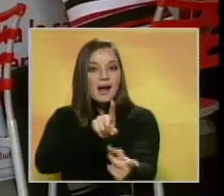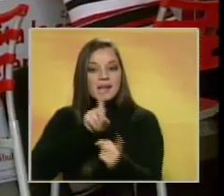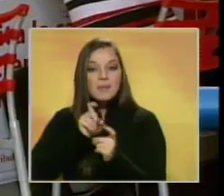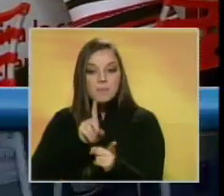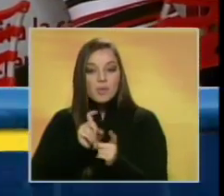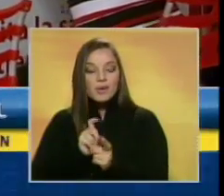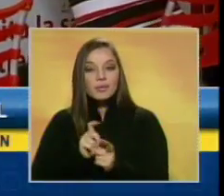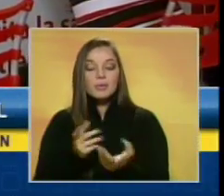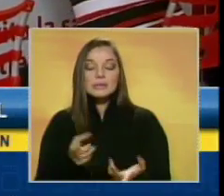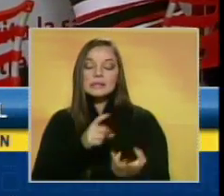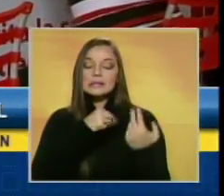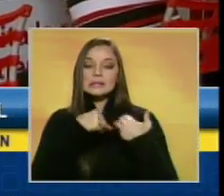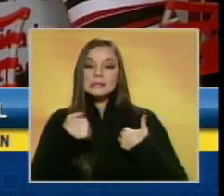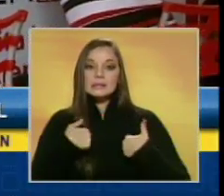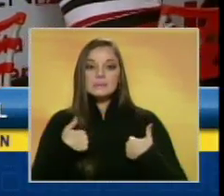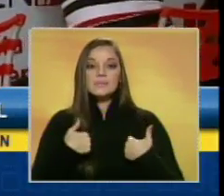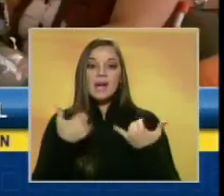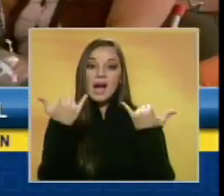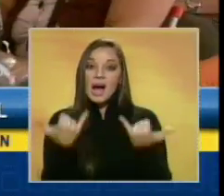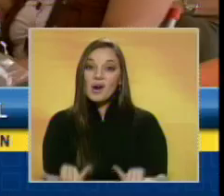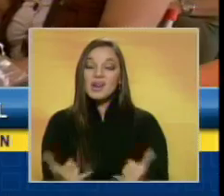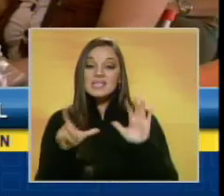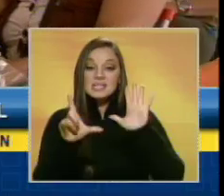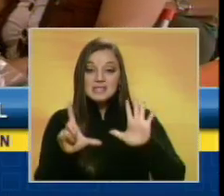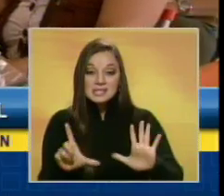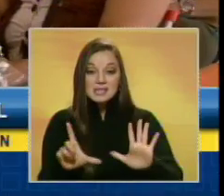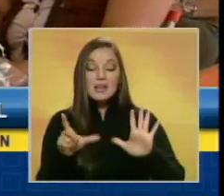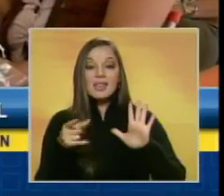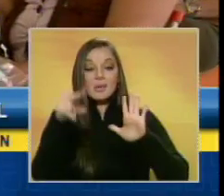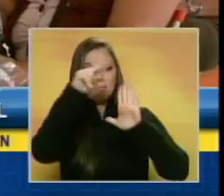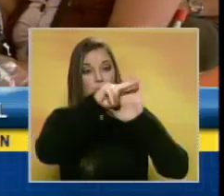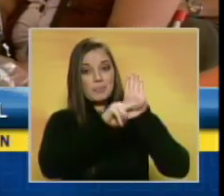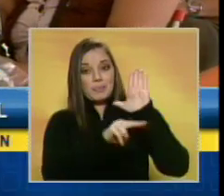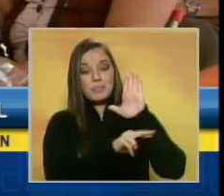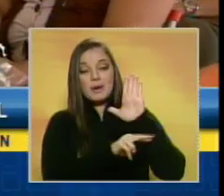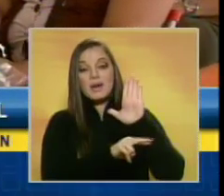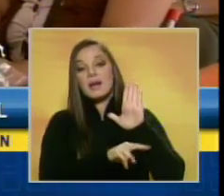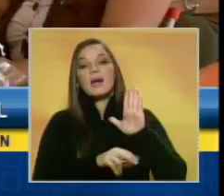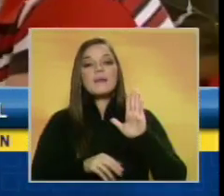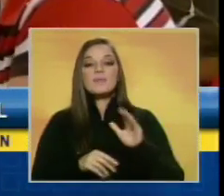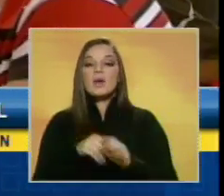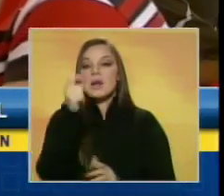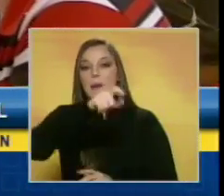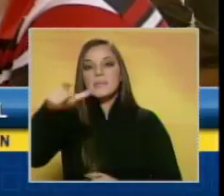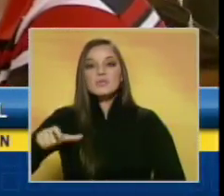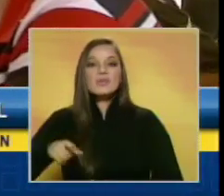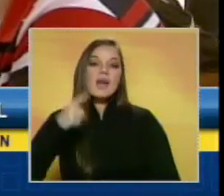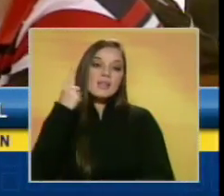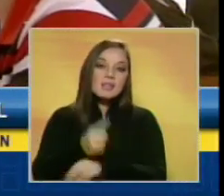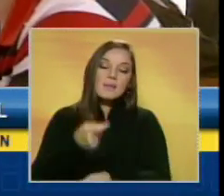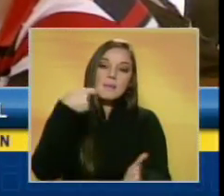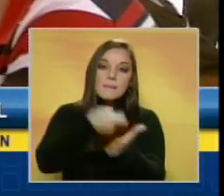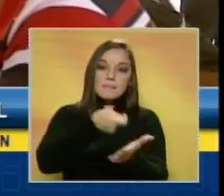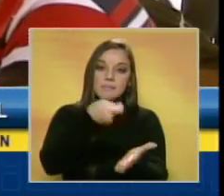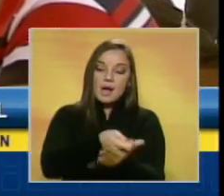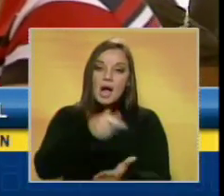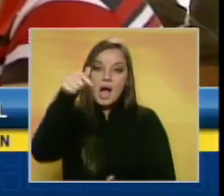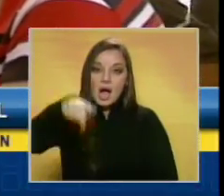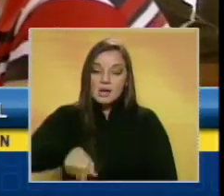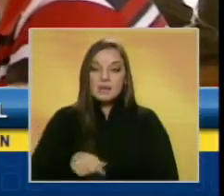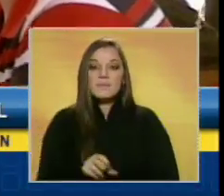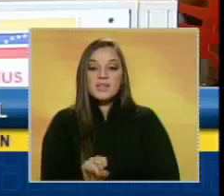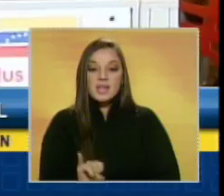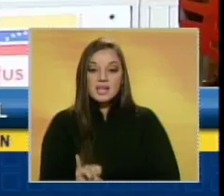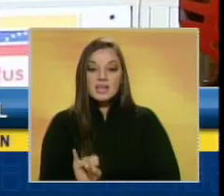los momentos, 7 cargas fiscales es el máximo de impuestos a los que se exponen los ciudadanos en Venezuela, siendo el